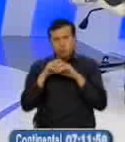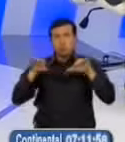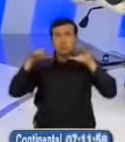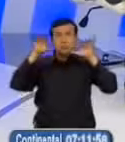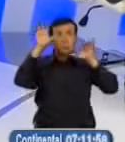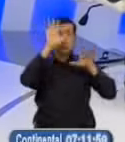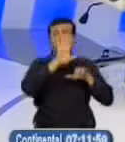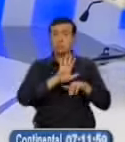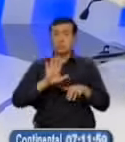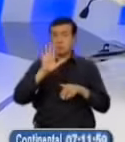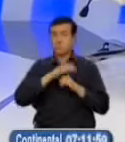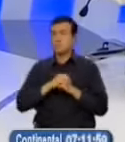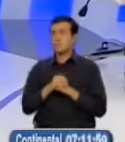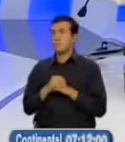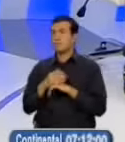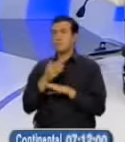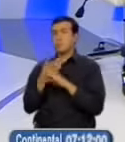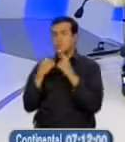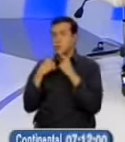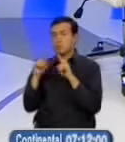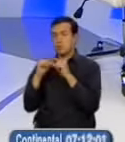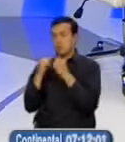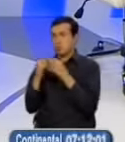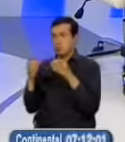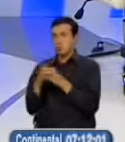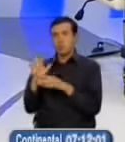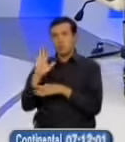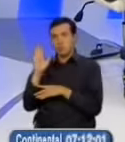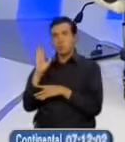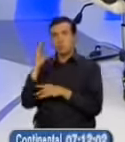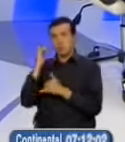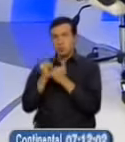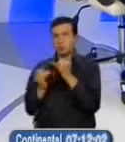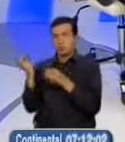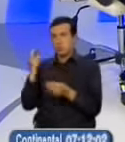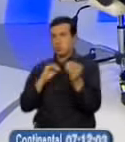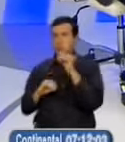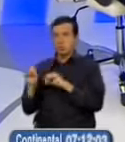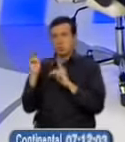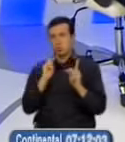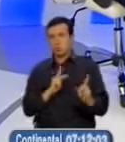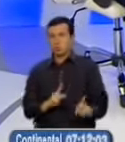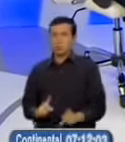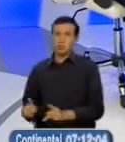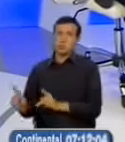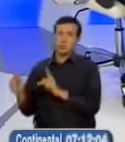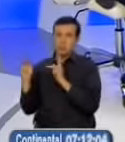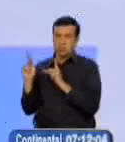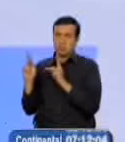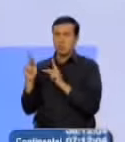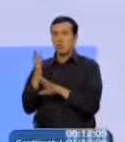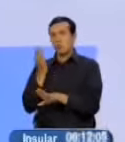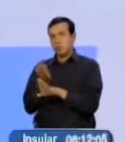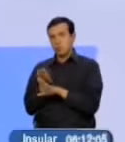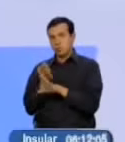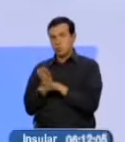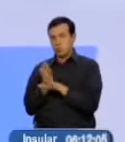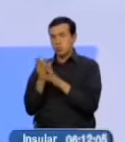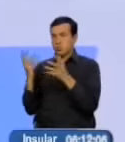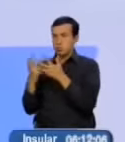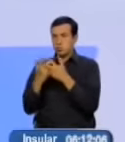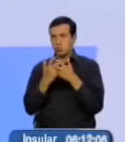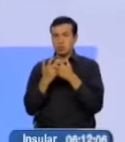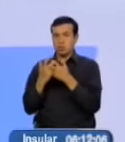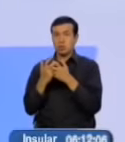relación a eso? Bueno, no voy a hablar en colectivo porque estamos dándole los últimos toques al plan que será el presentado por la coalición y por la